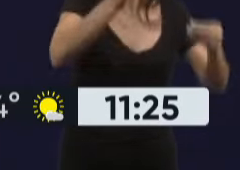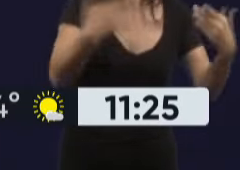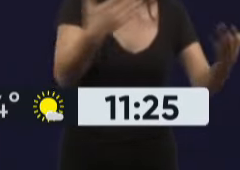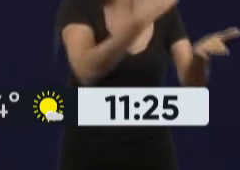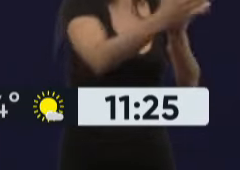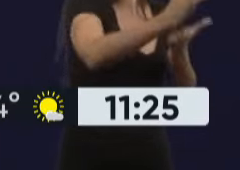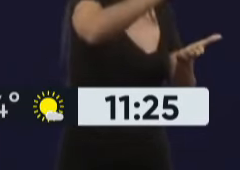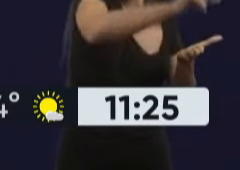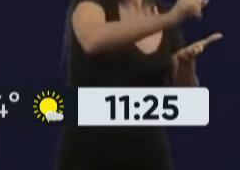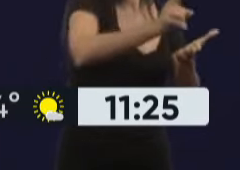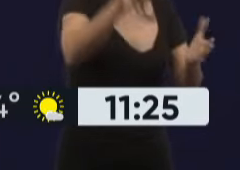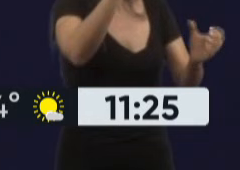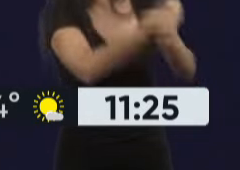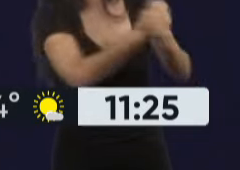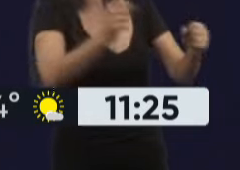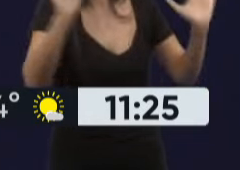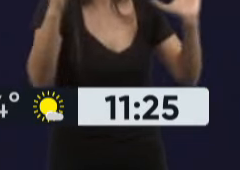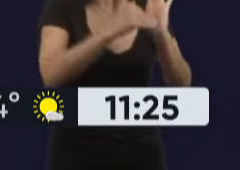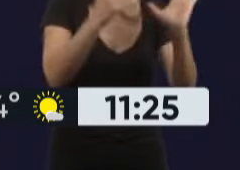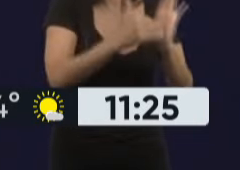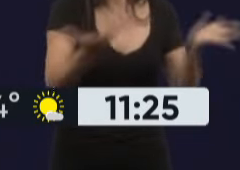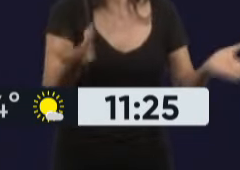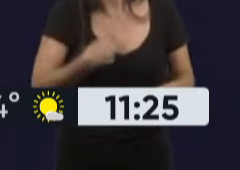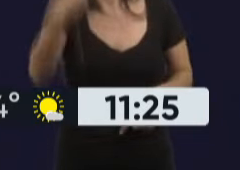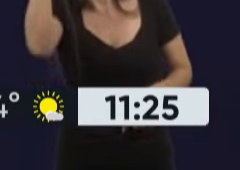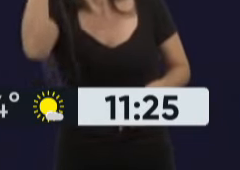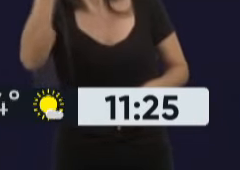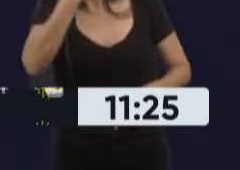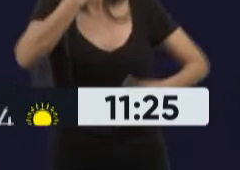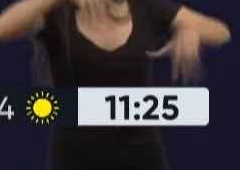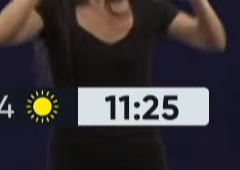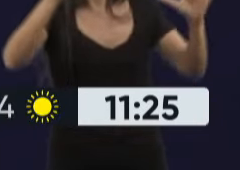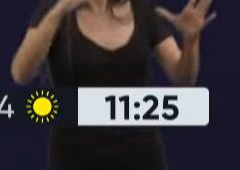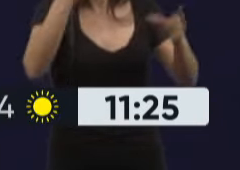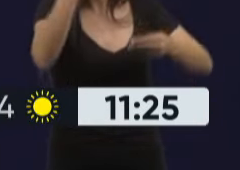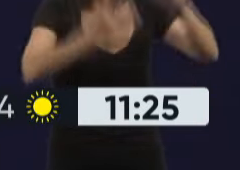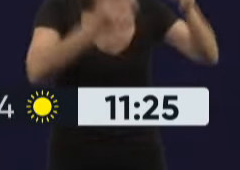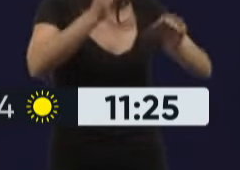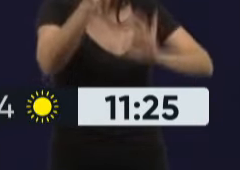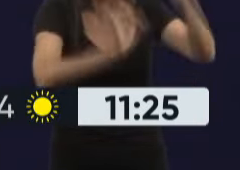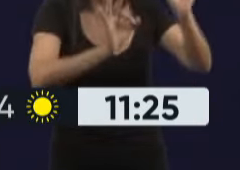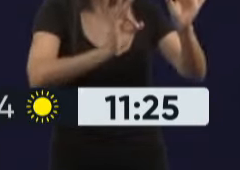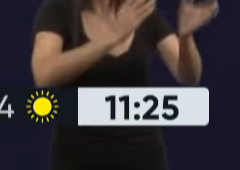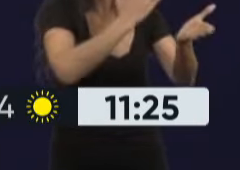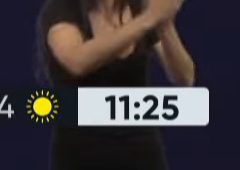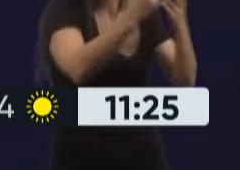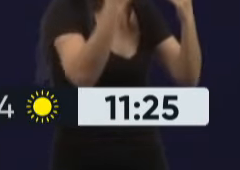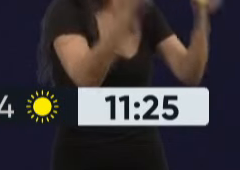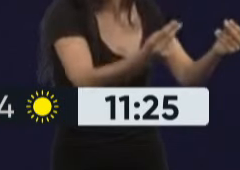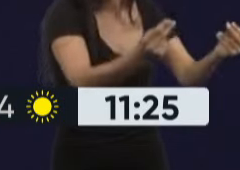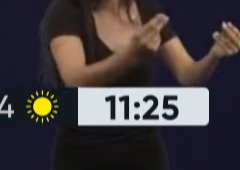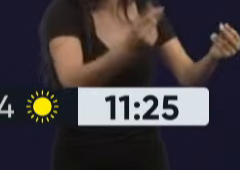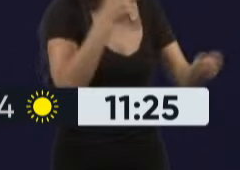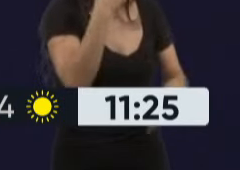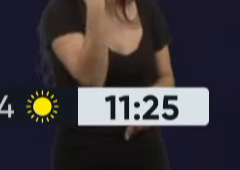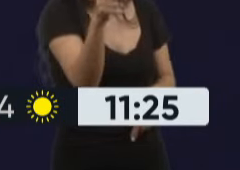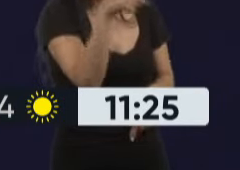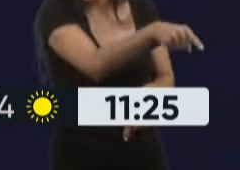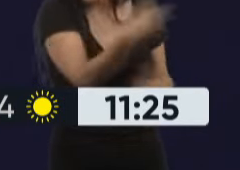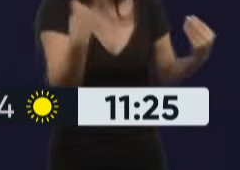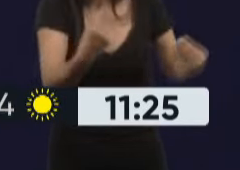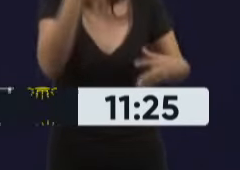o no Bueno sería extraño muy extraño que se rechace el presupuesto en virtud de lo único que hace el presupuesto es